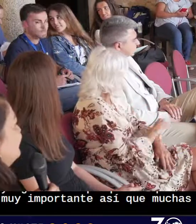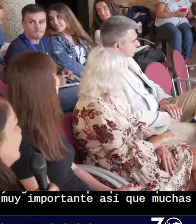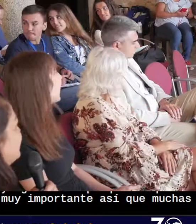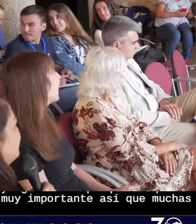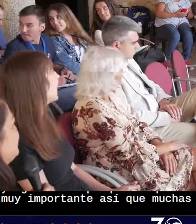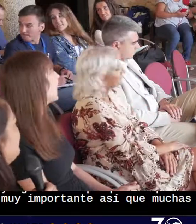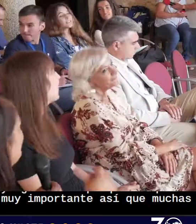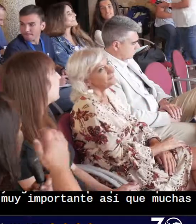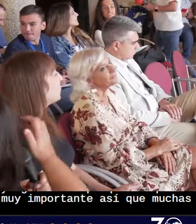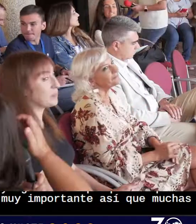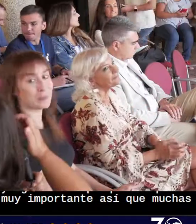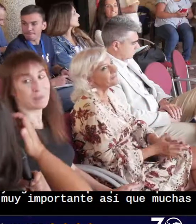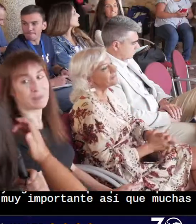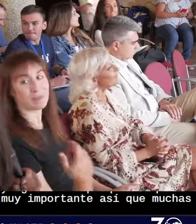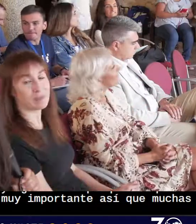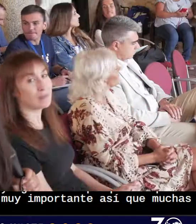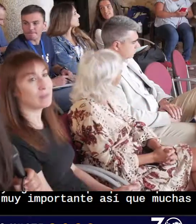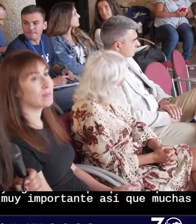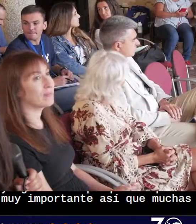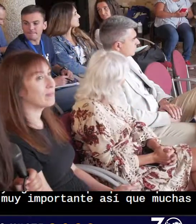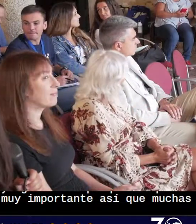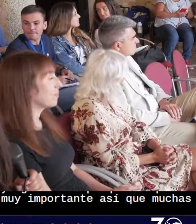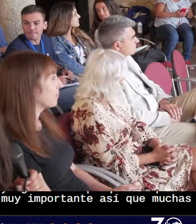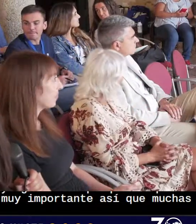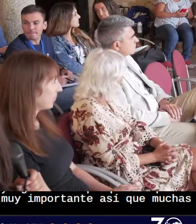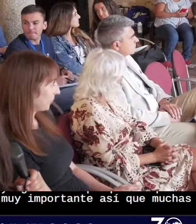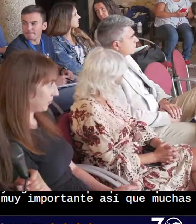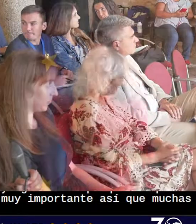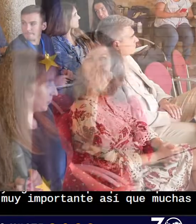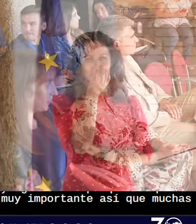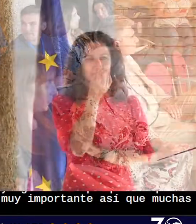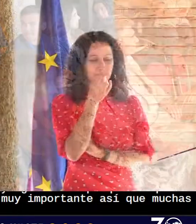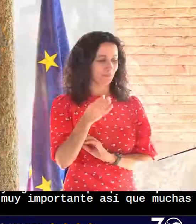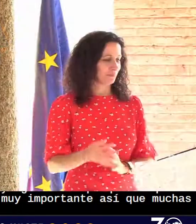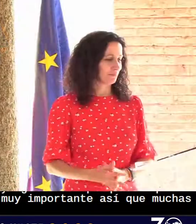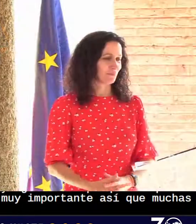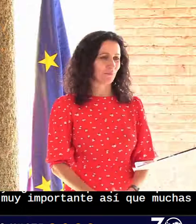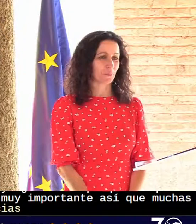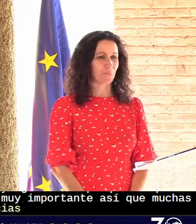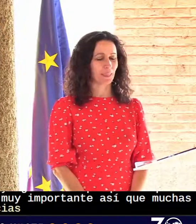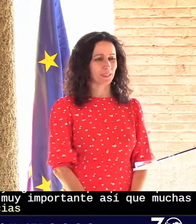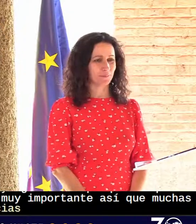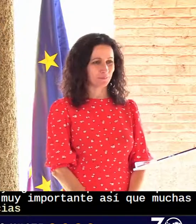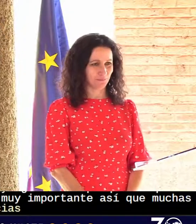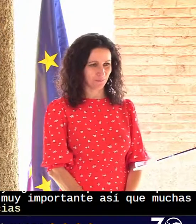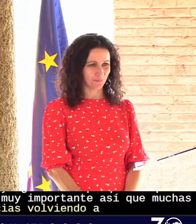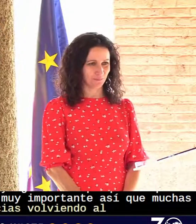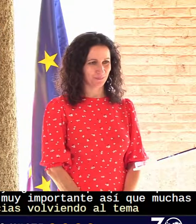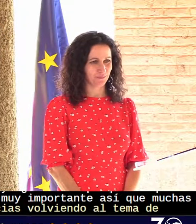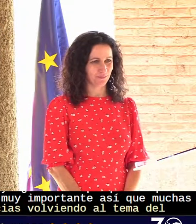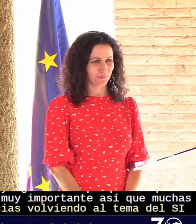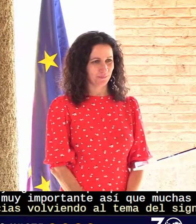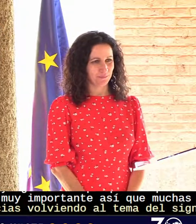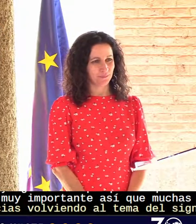gracias por allí Muchas gracias volviendo al tema del signo el signo lo